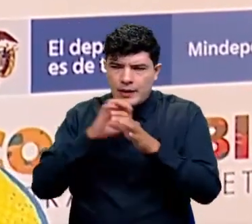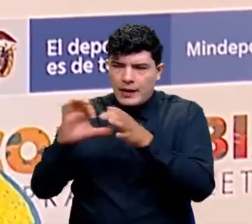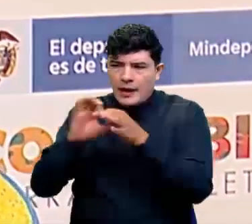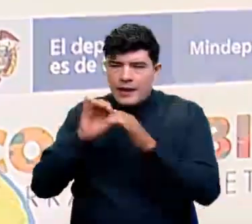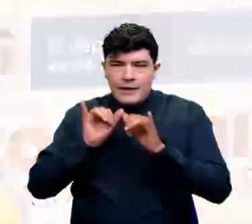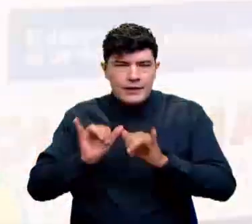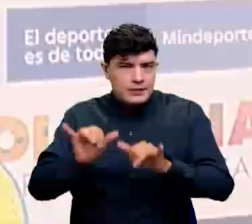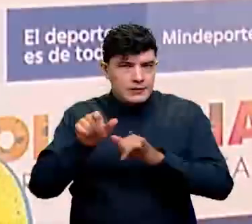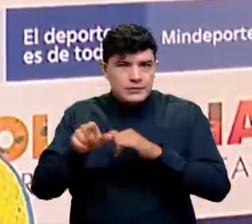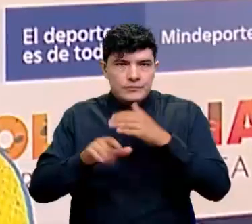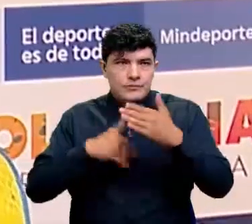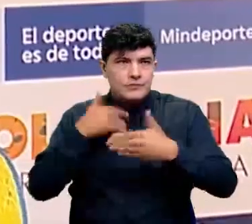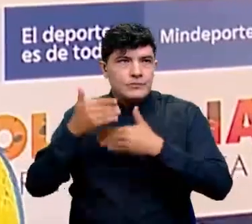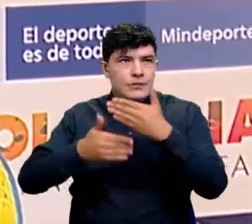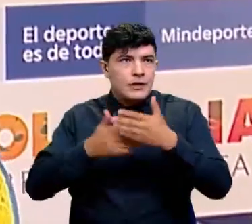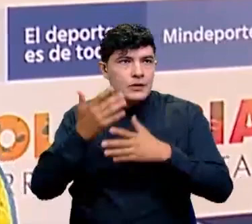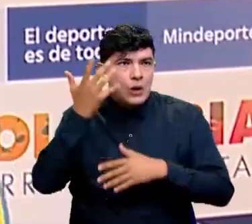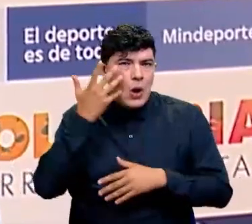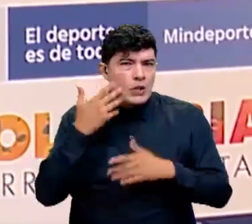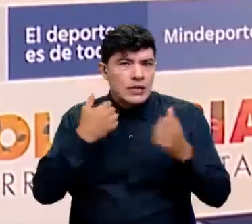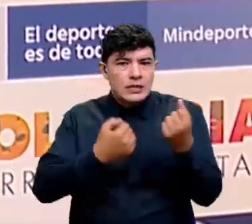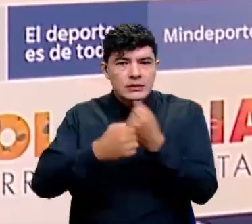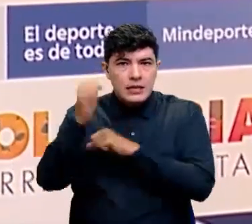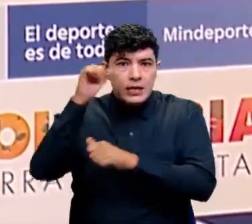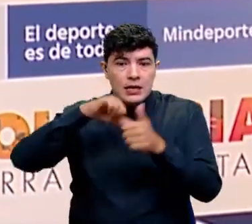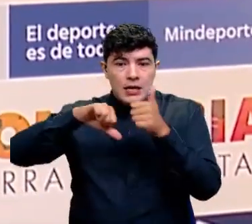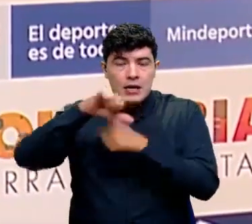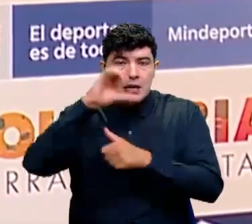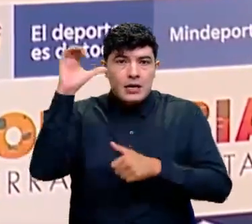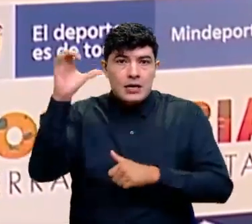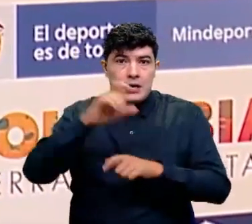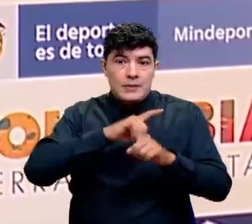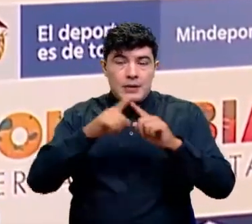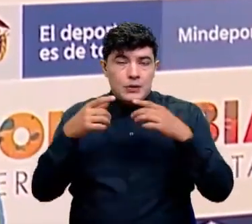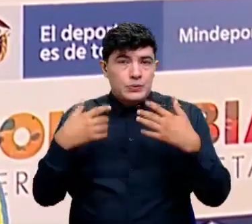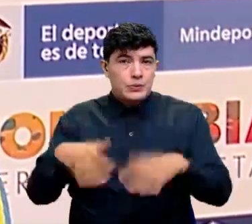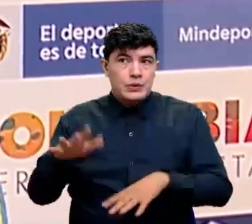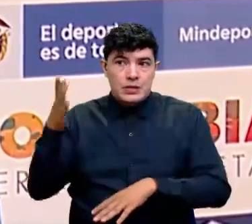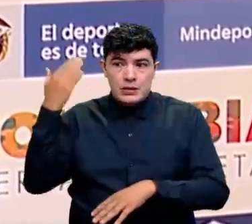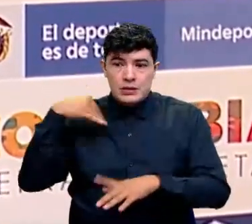y lo que hemos logrado. No todos los días se gana una Vuelta a Colombia, pero sí llevamos 4 meses preparándola.